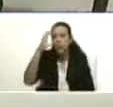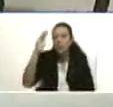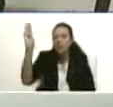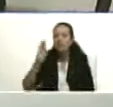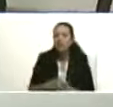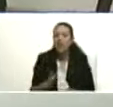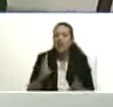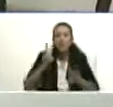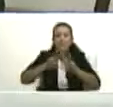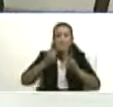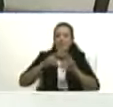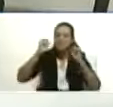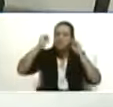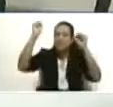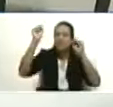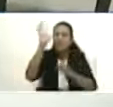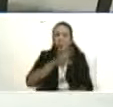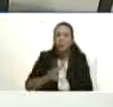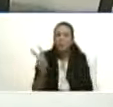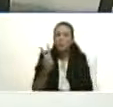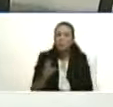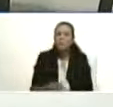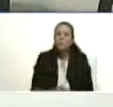Que viva la gran misión Vivienda Venezuela.